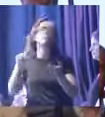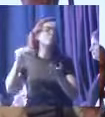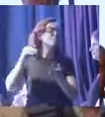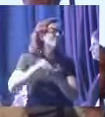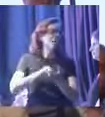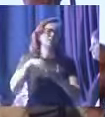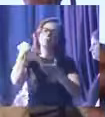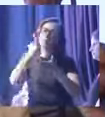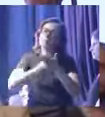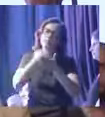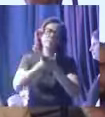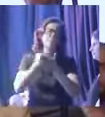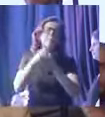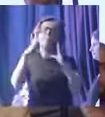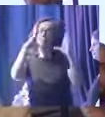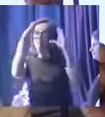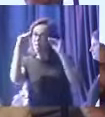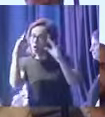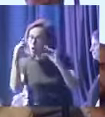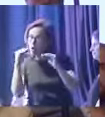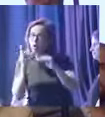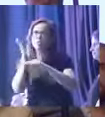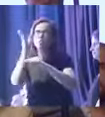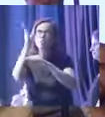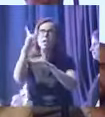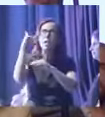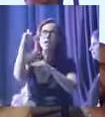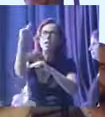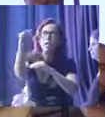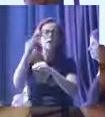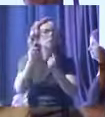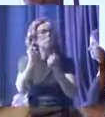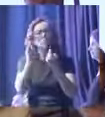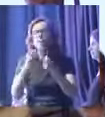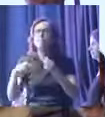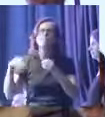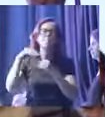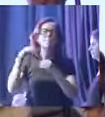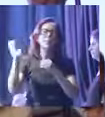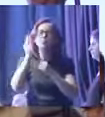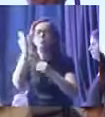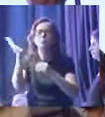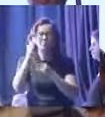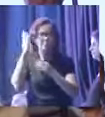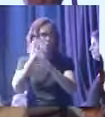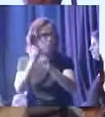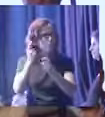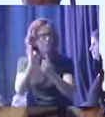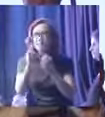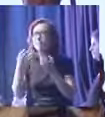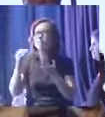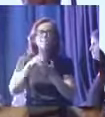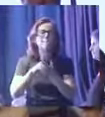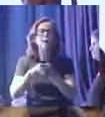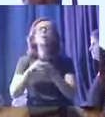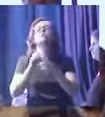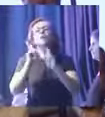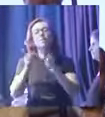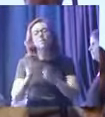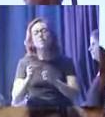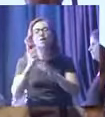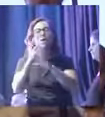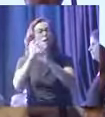por llegar en la noche a zonas periféricas, por tener mayores frecuencias, por tener un transporte más